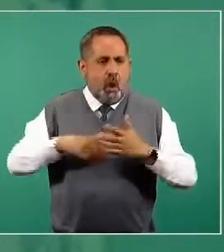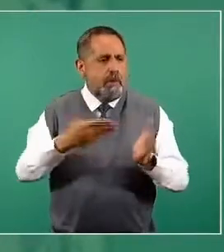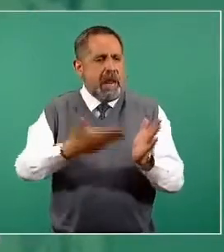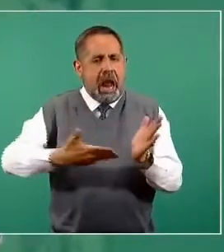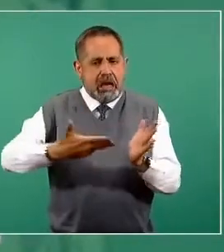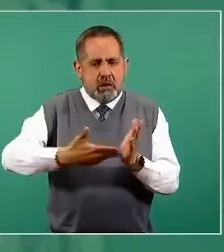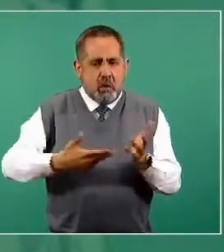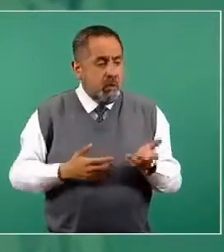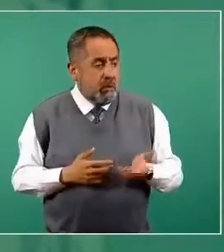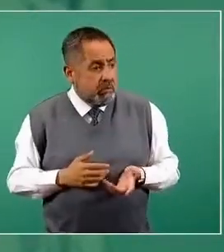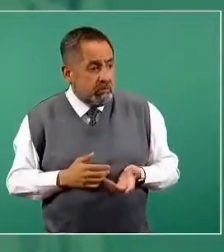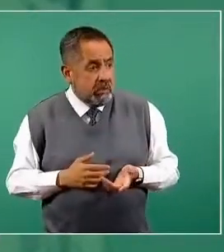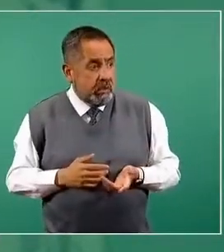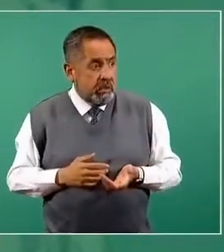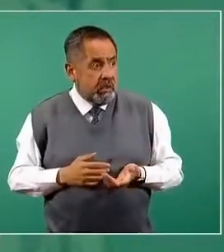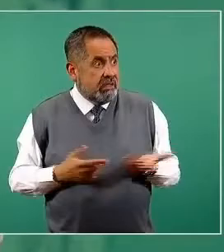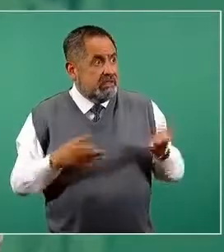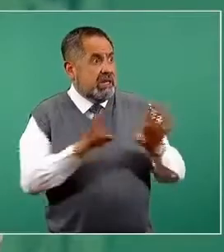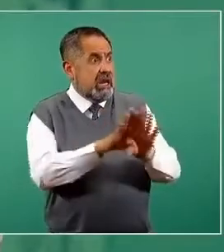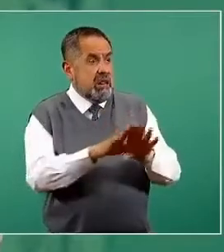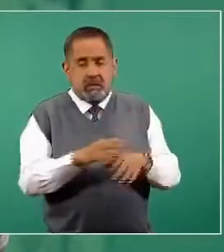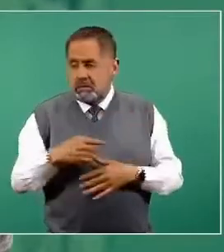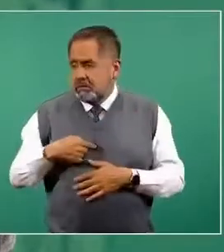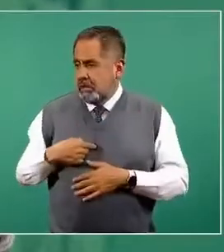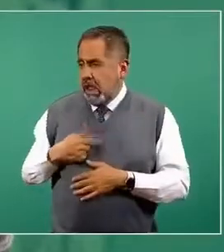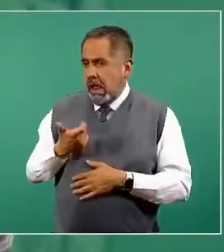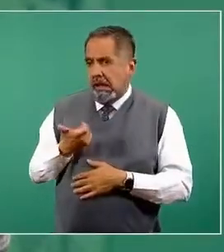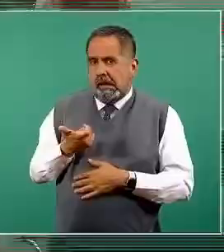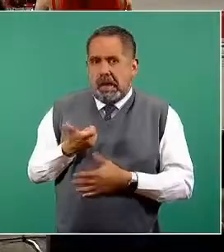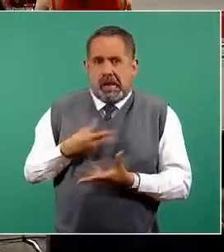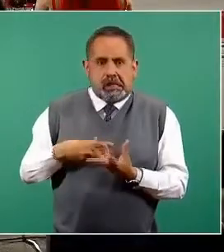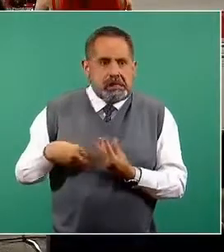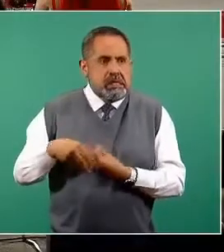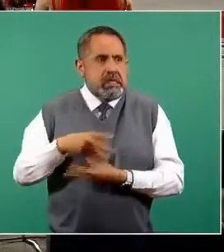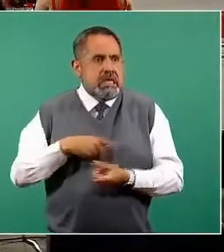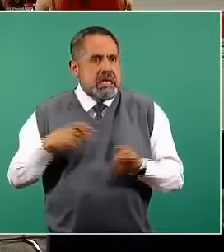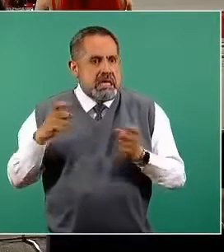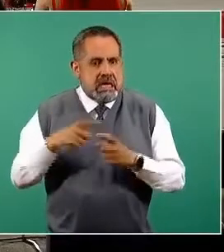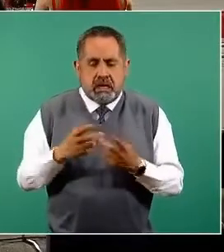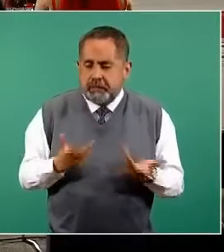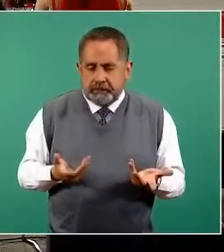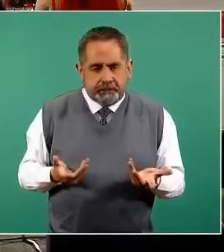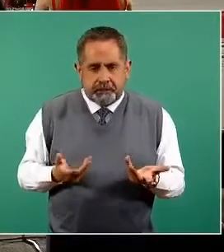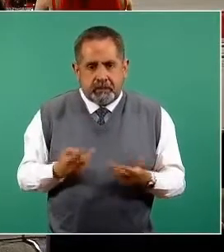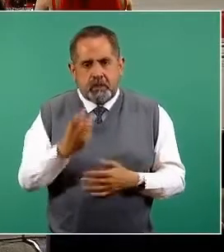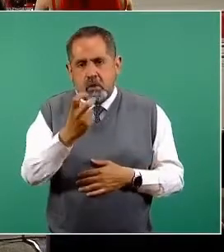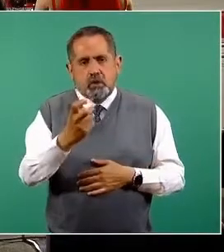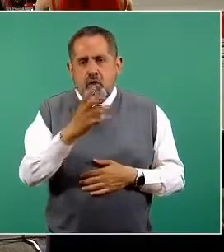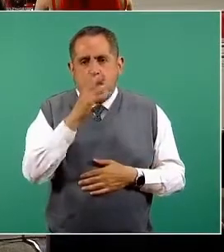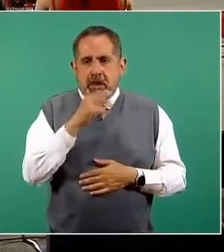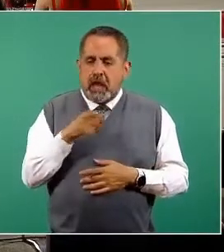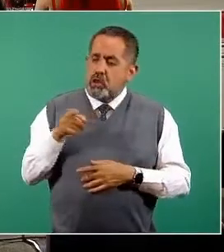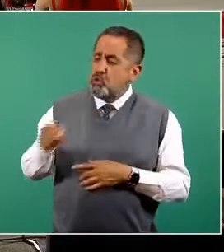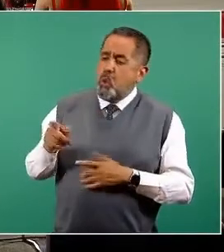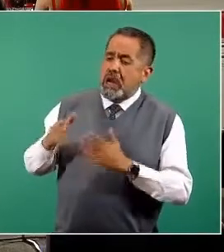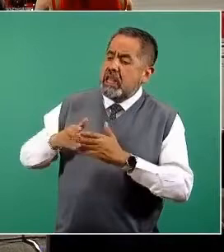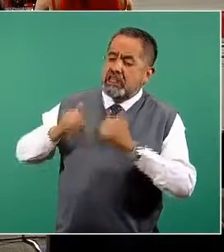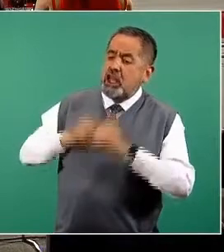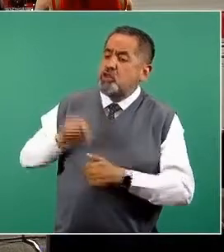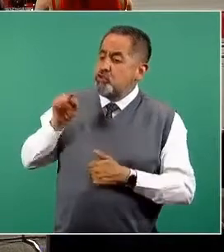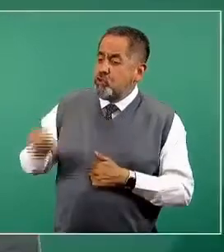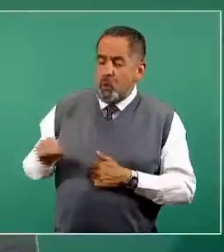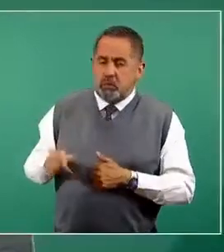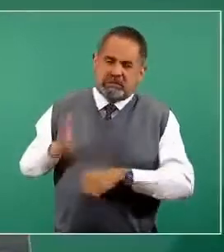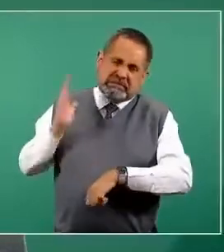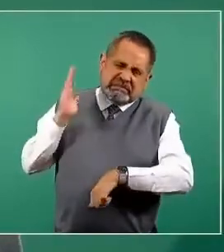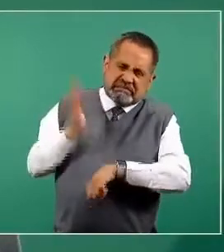sale, va a tener graves consecuencias para su bienestar y el de su familia. Entonces, no podemos tener un abordaje de